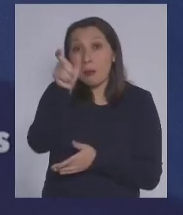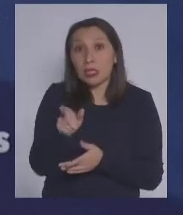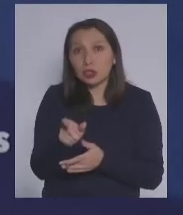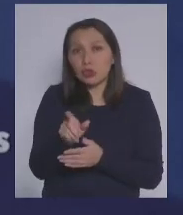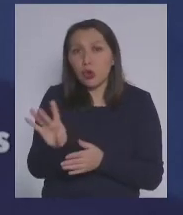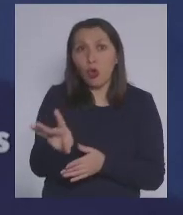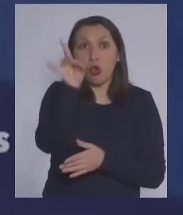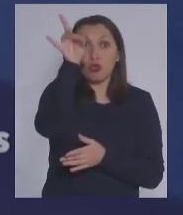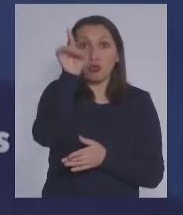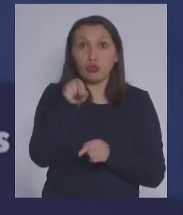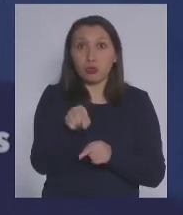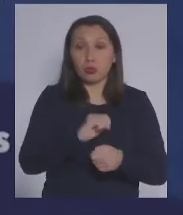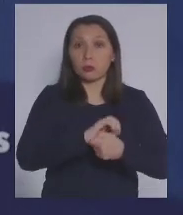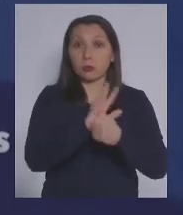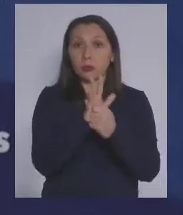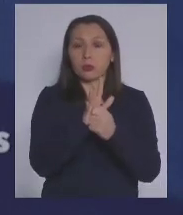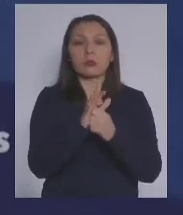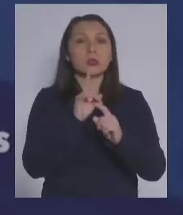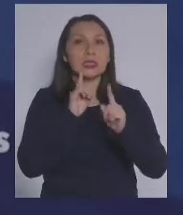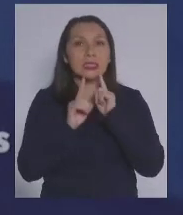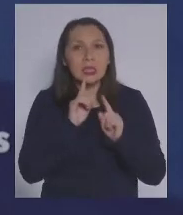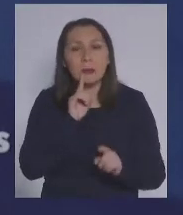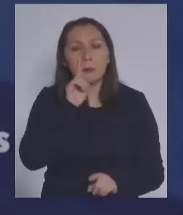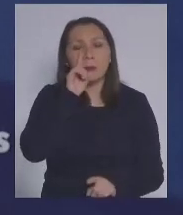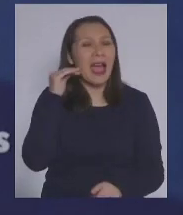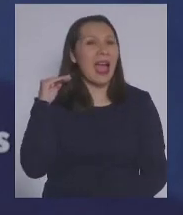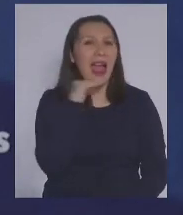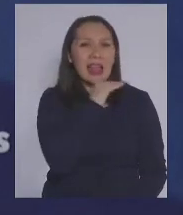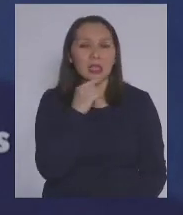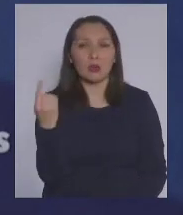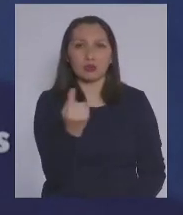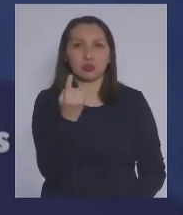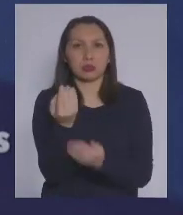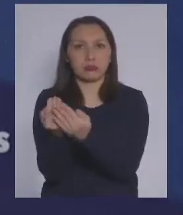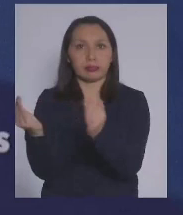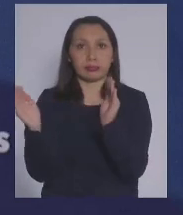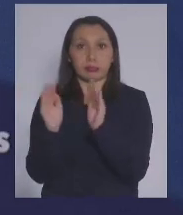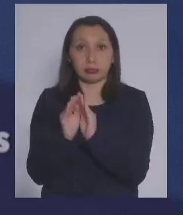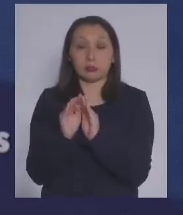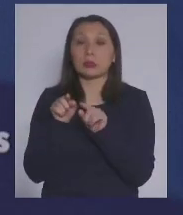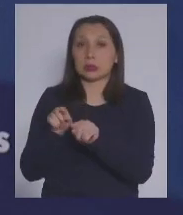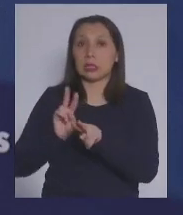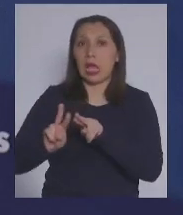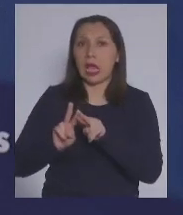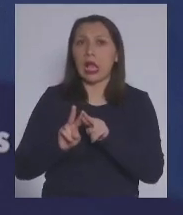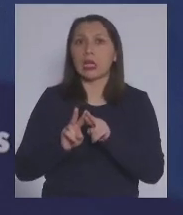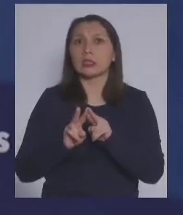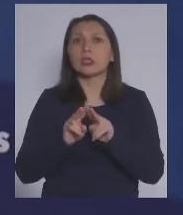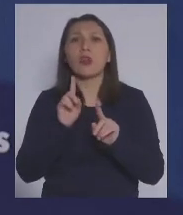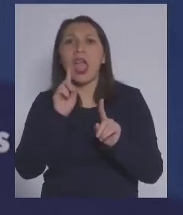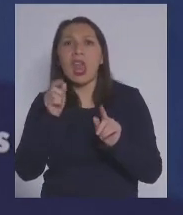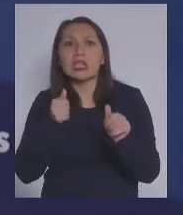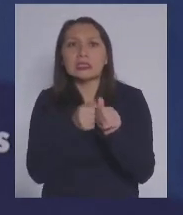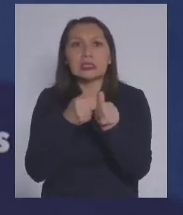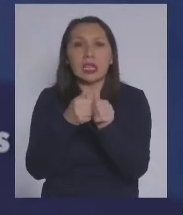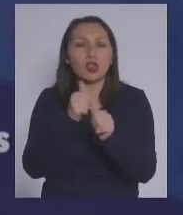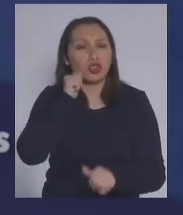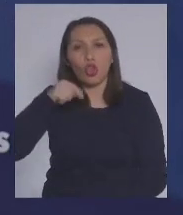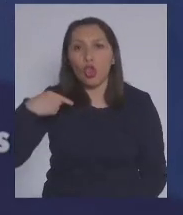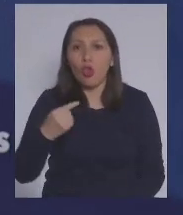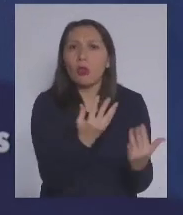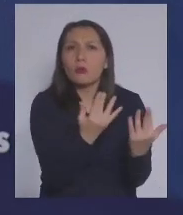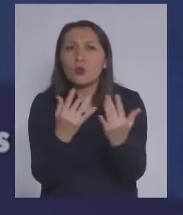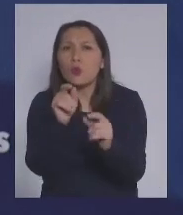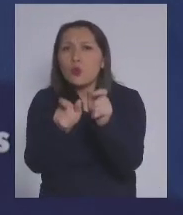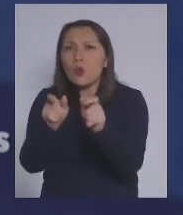aparece textea y se aísla de inmediato estamos haciendo la trazabilidad día a día